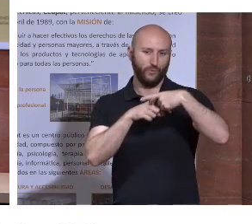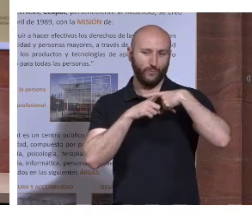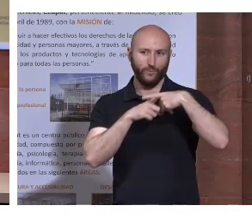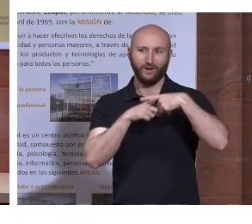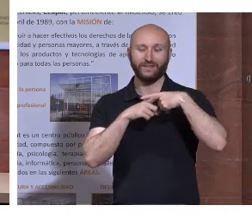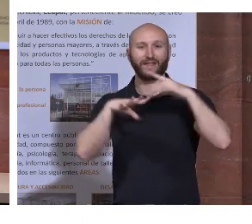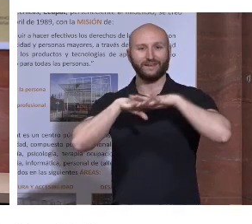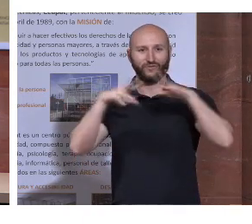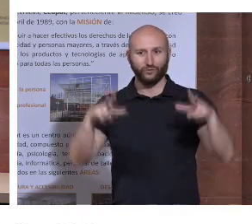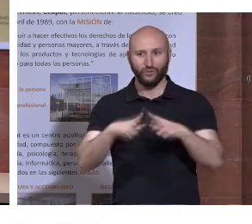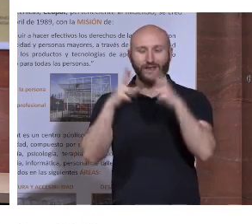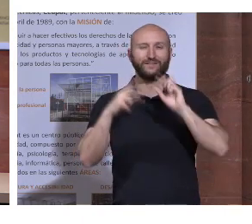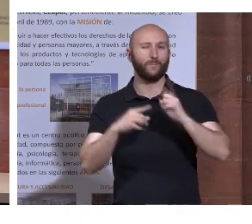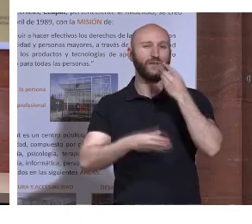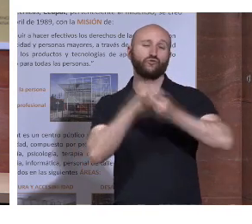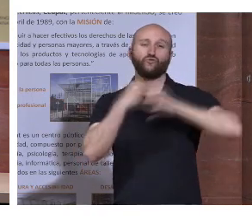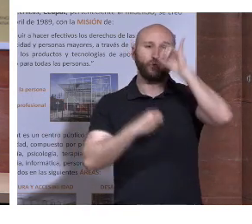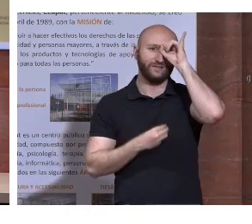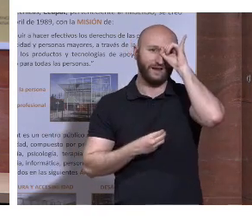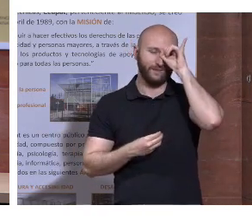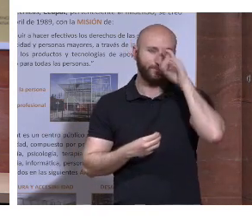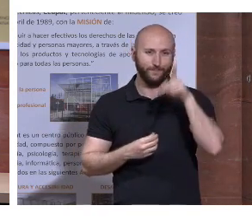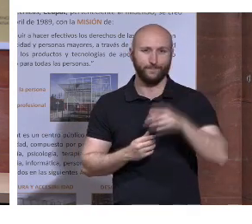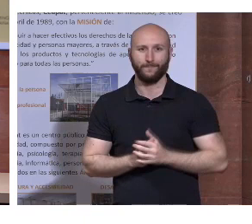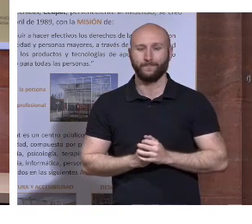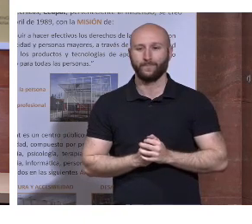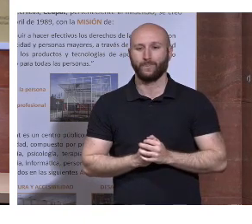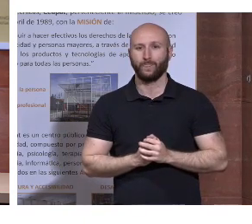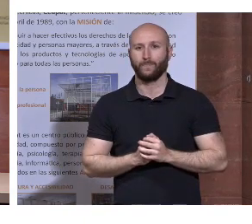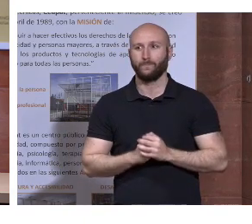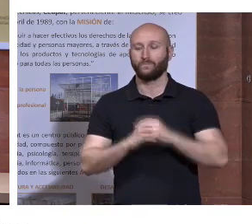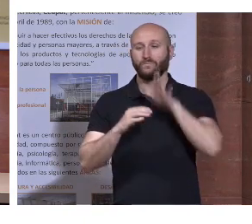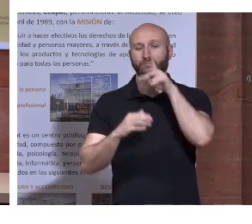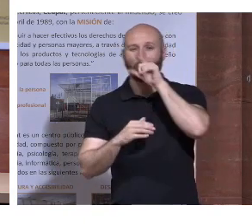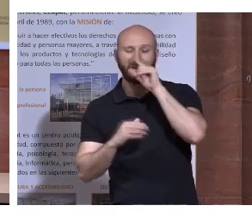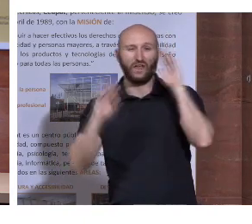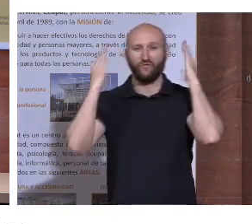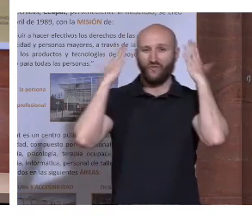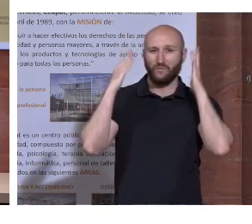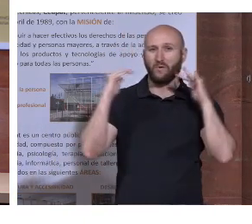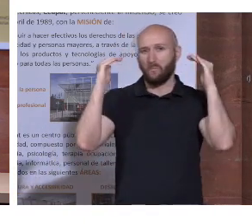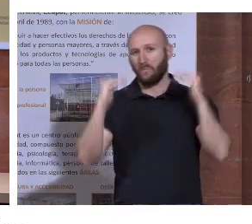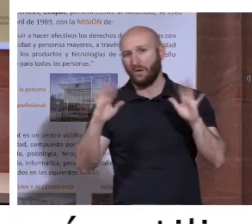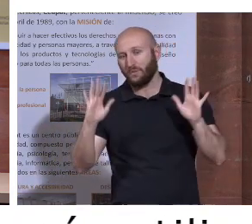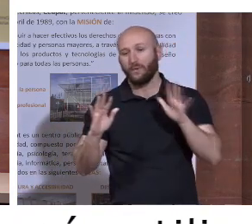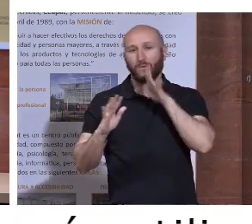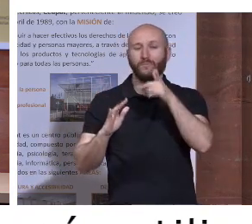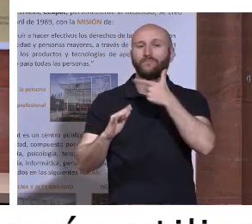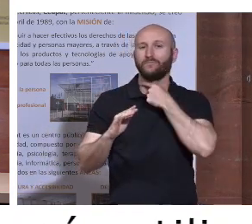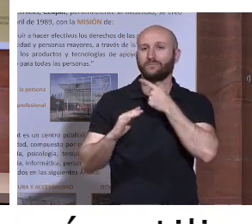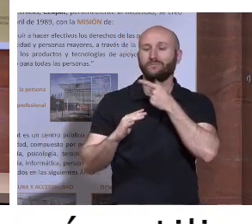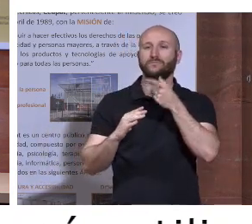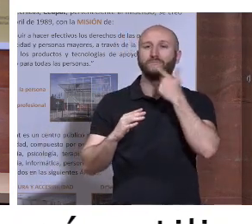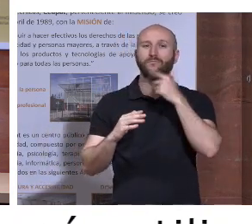red social que más utilizo es Instagram. Pero bueno, Twitter y Facebook pues también los tengo ahí. Pero si alguno quiere buscarme, pues